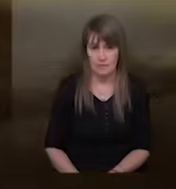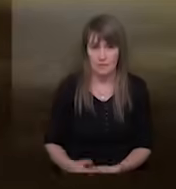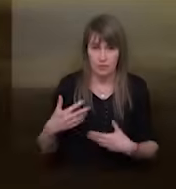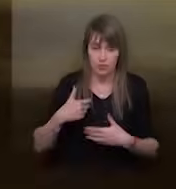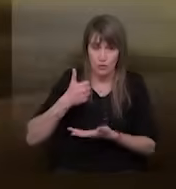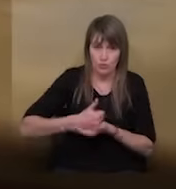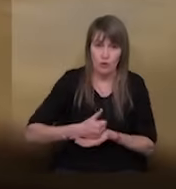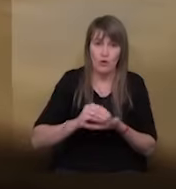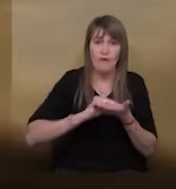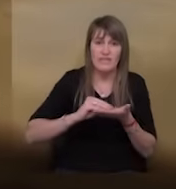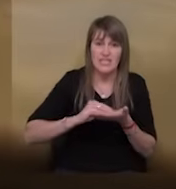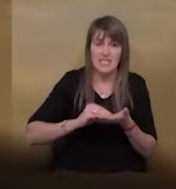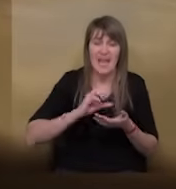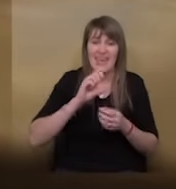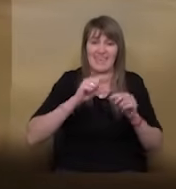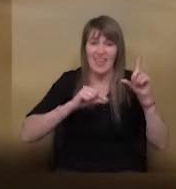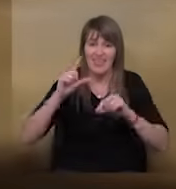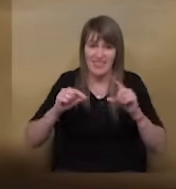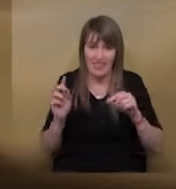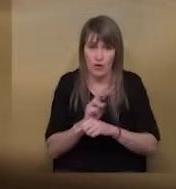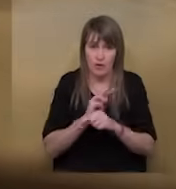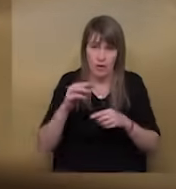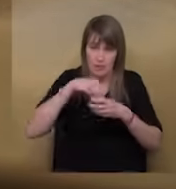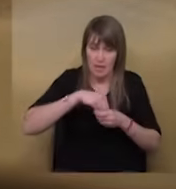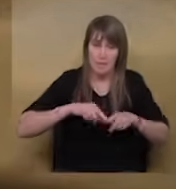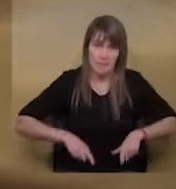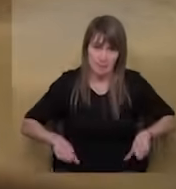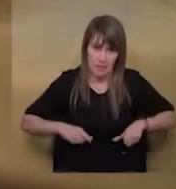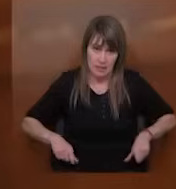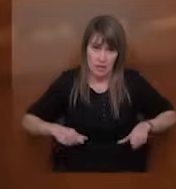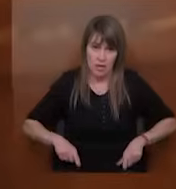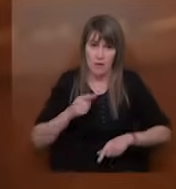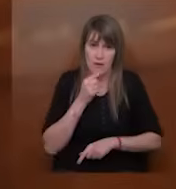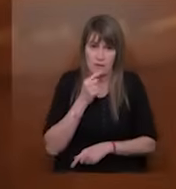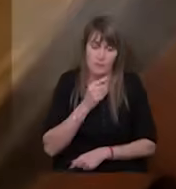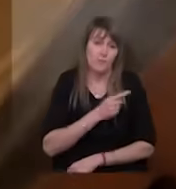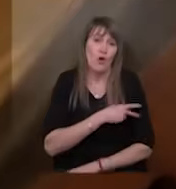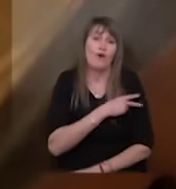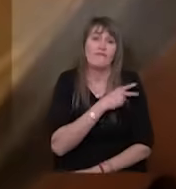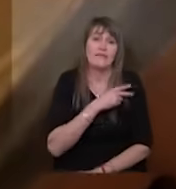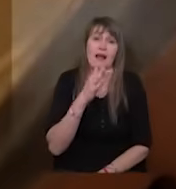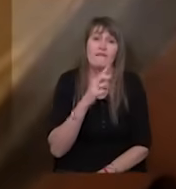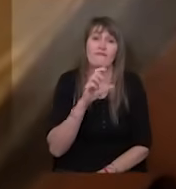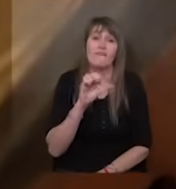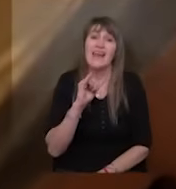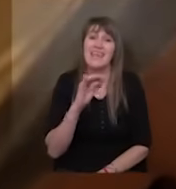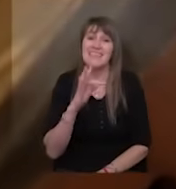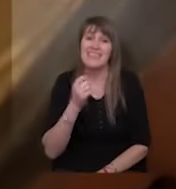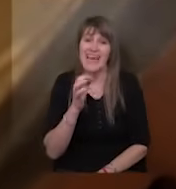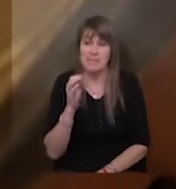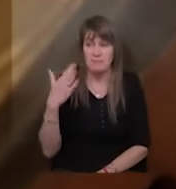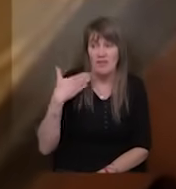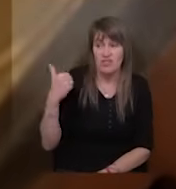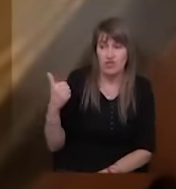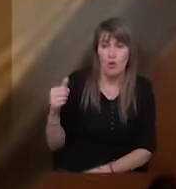encontrándome en la oficina de estadística, Contraloría y difusión del Ministerio del Interior, el oficial inspector Pedro Fleitas requirió mi participación